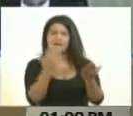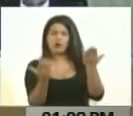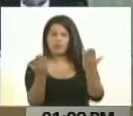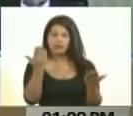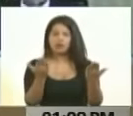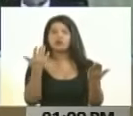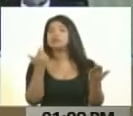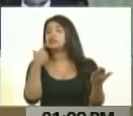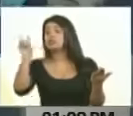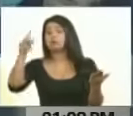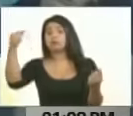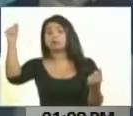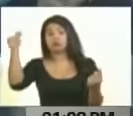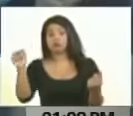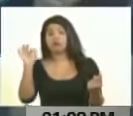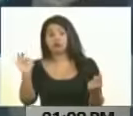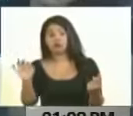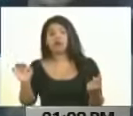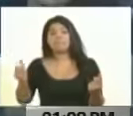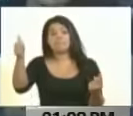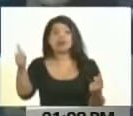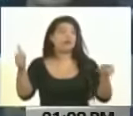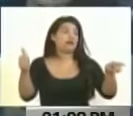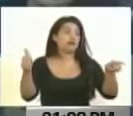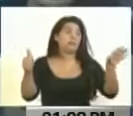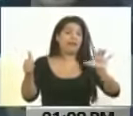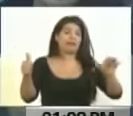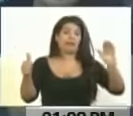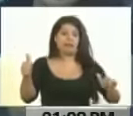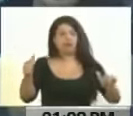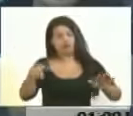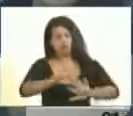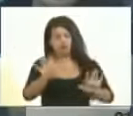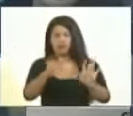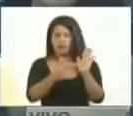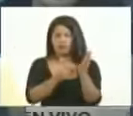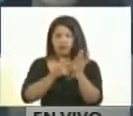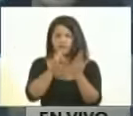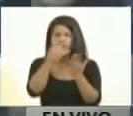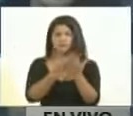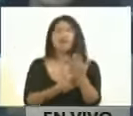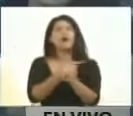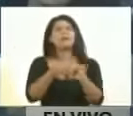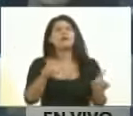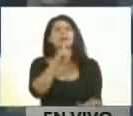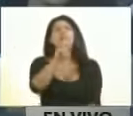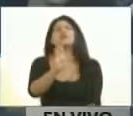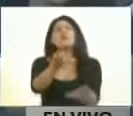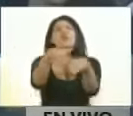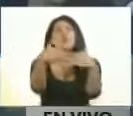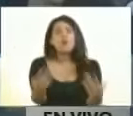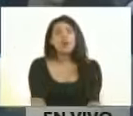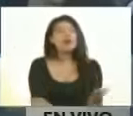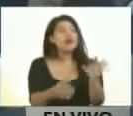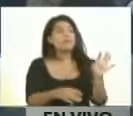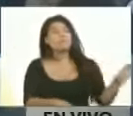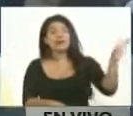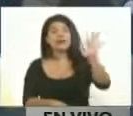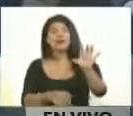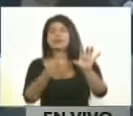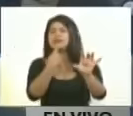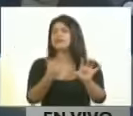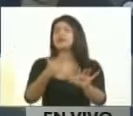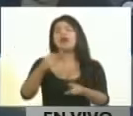Venezuela respecto a otros países del bloque que tiene más tiempo. Pero quería saber exactamente cuáles son, según la Triple Alianza, los acuerdos,